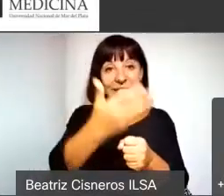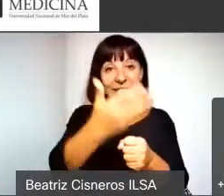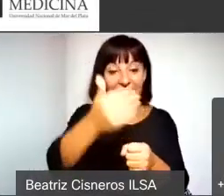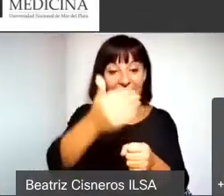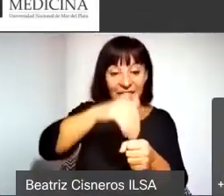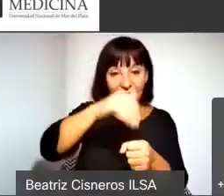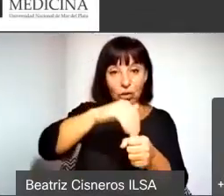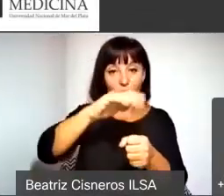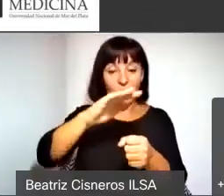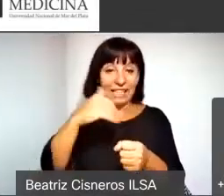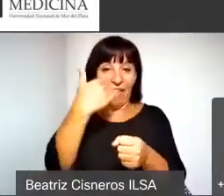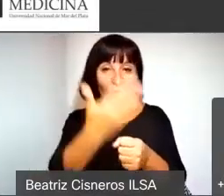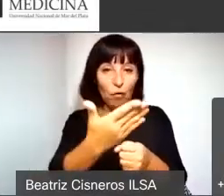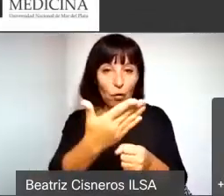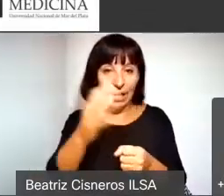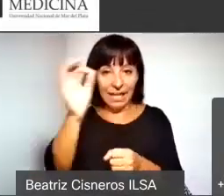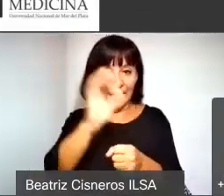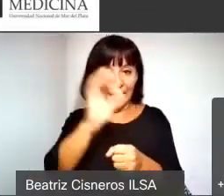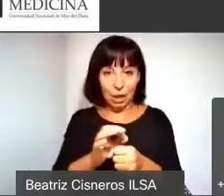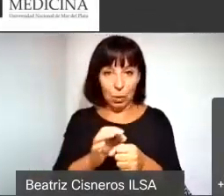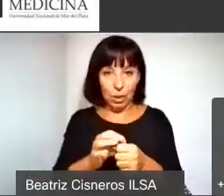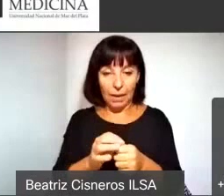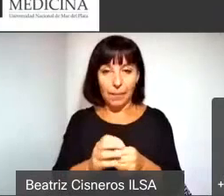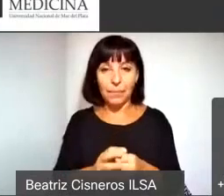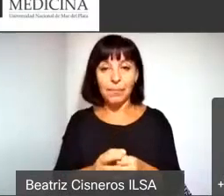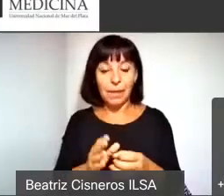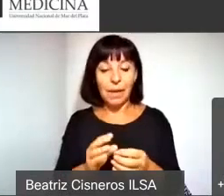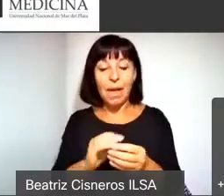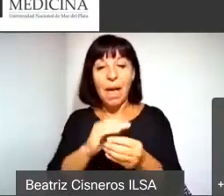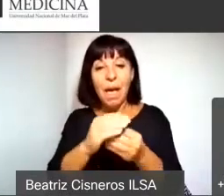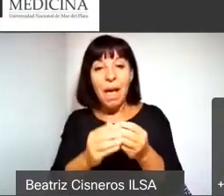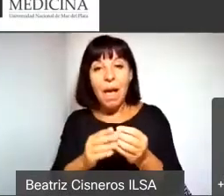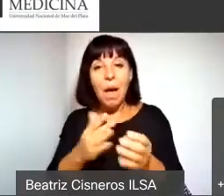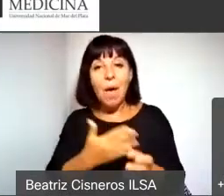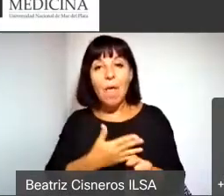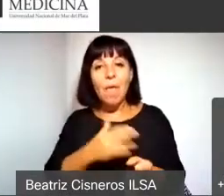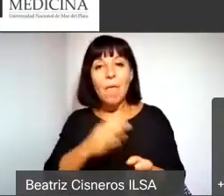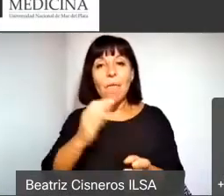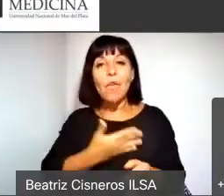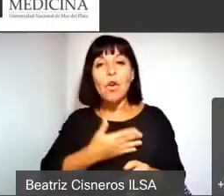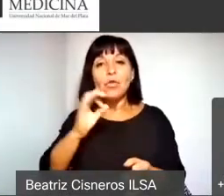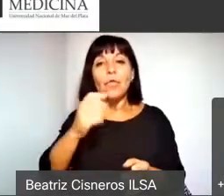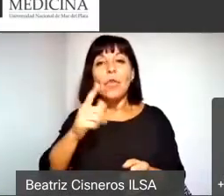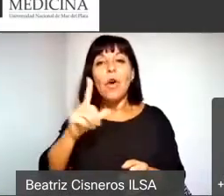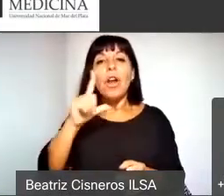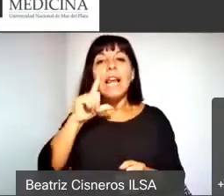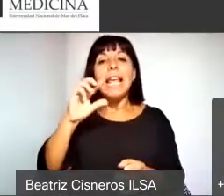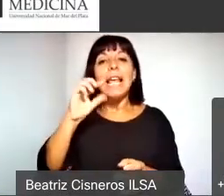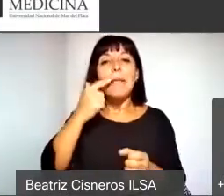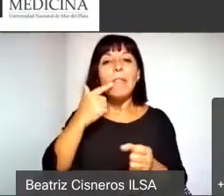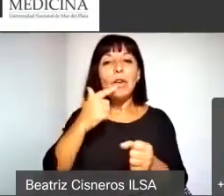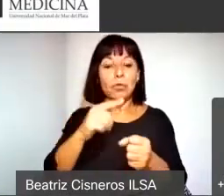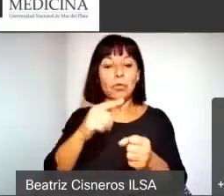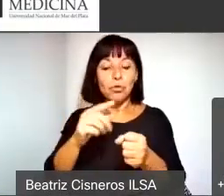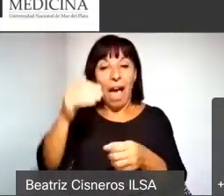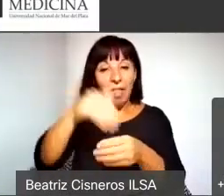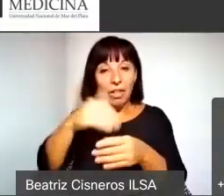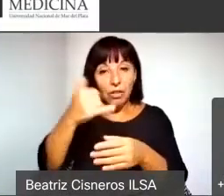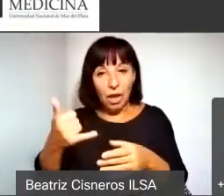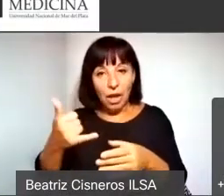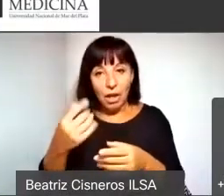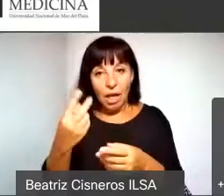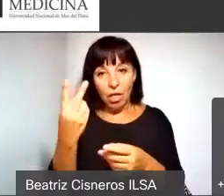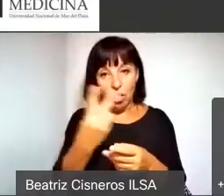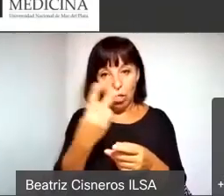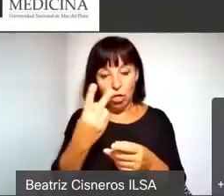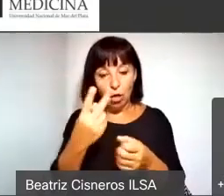la célula. Por otro lado, cada uno de esos fosfolípidos presenta un extremo que es apolar y que está conformado por dos